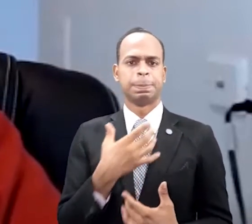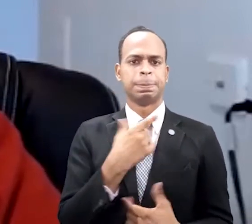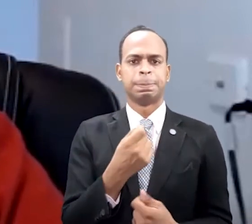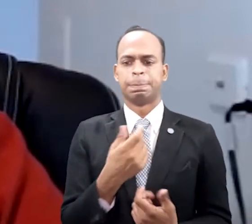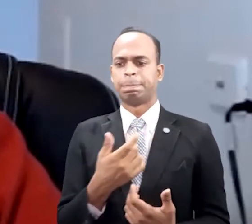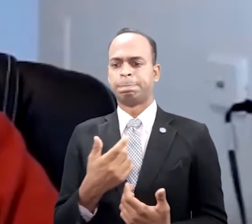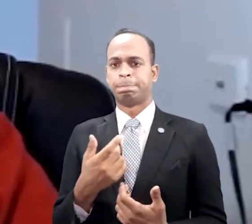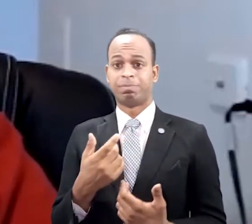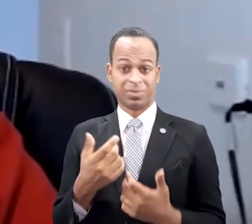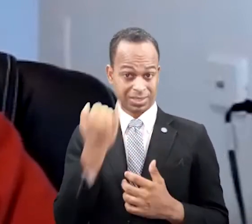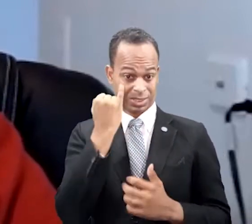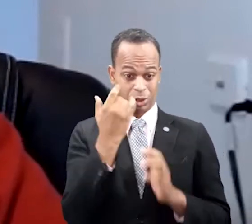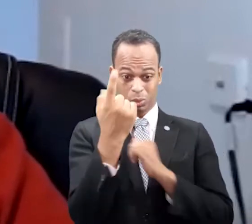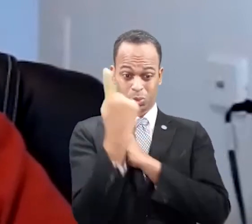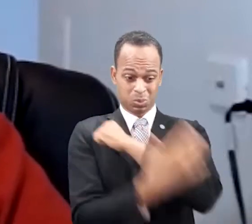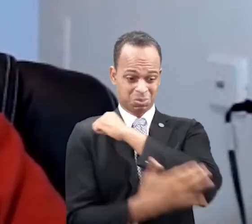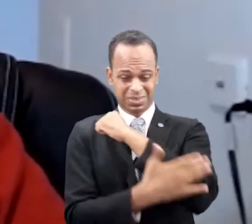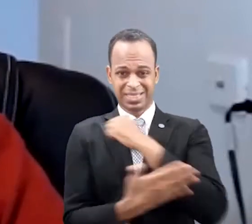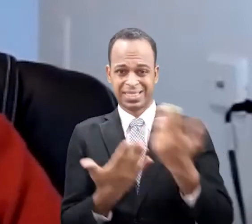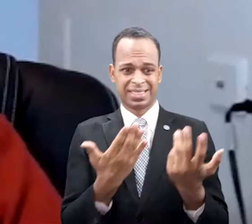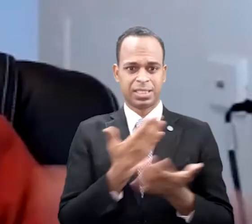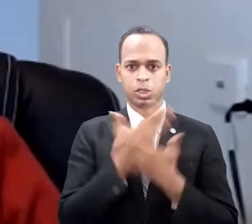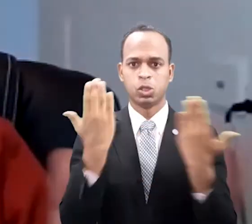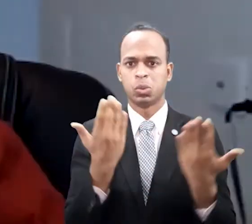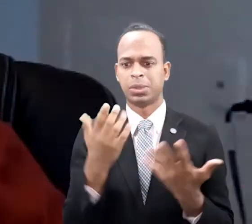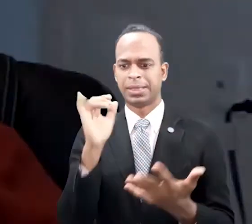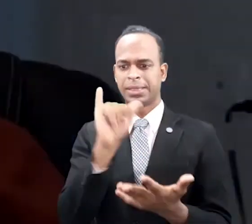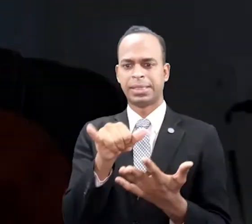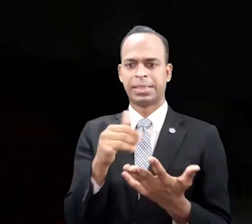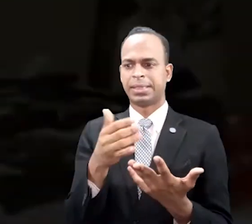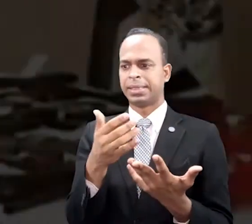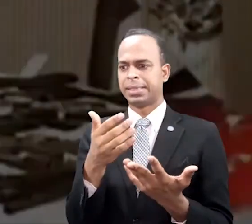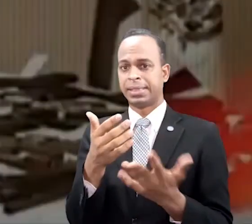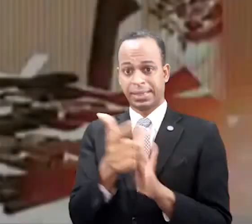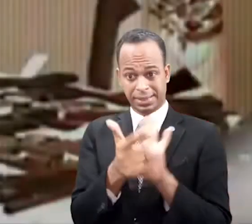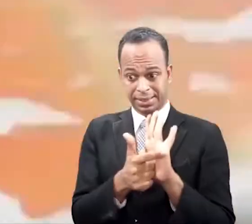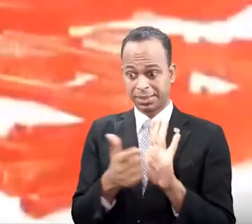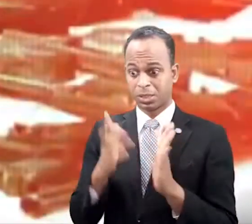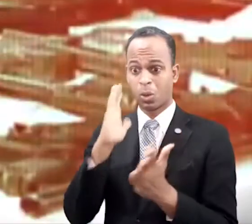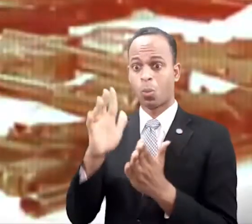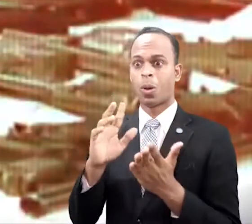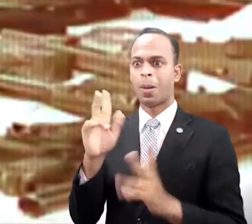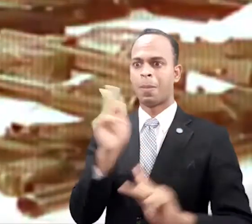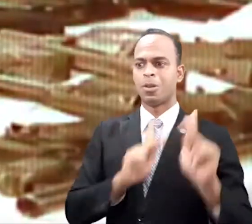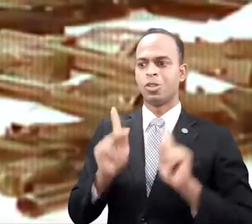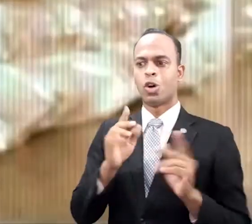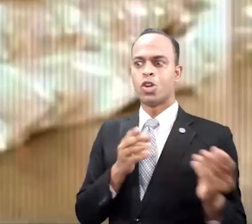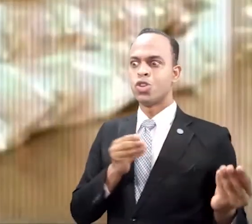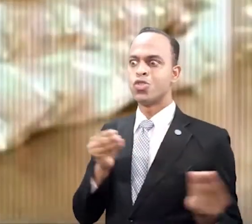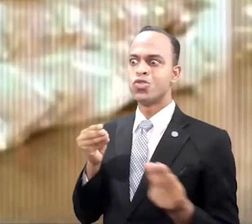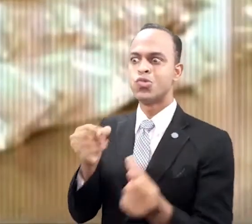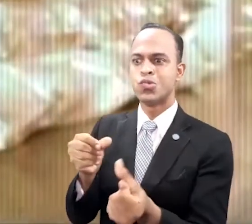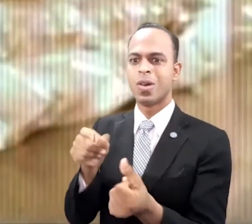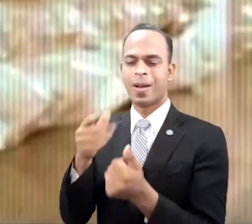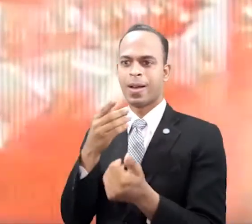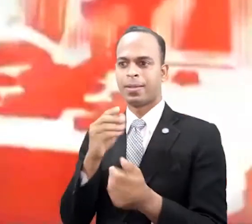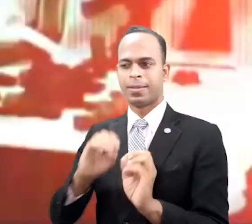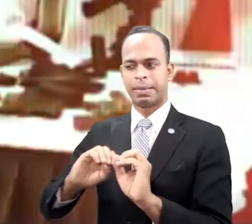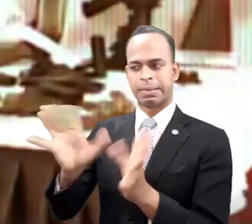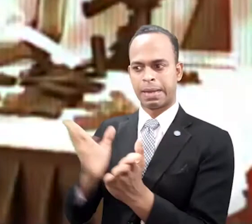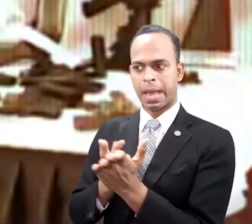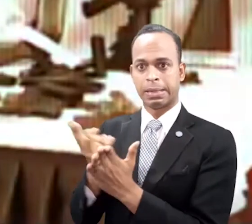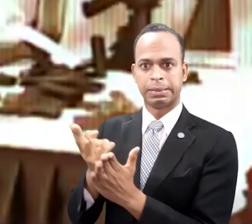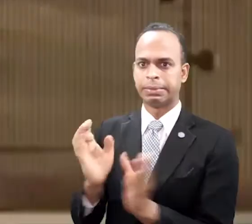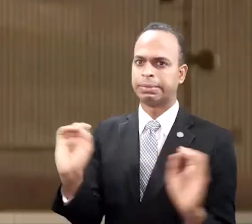Es que un país que no tiene extinción del derecho de dominio va a ser atractivo para inversiones no muy transparentes, no muy santas, ¿no?